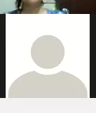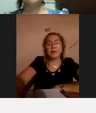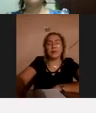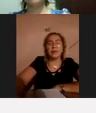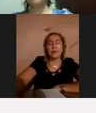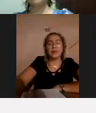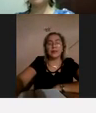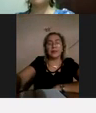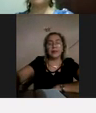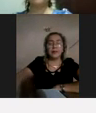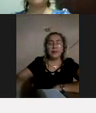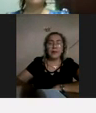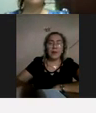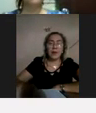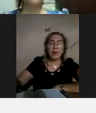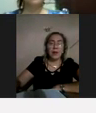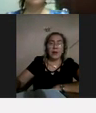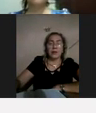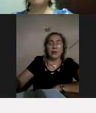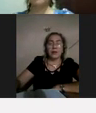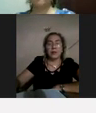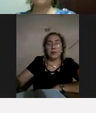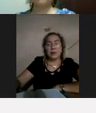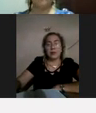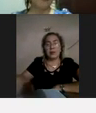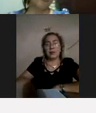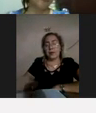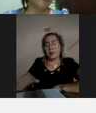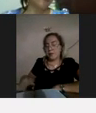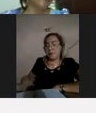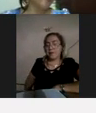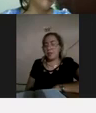Ok, finish. Terminó de